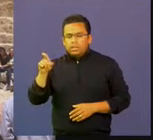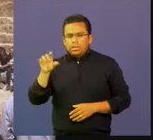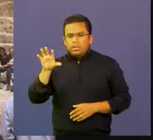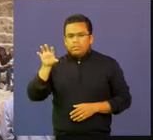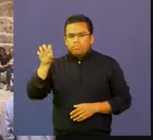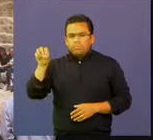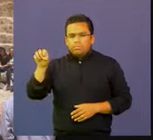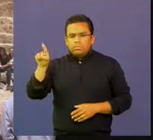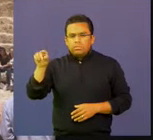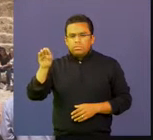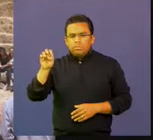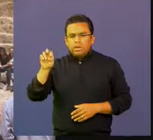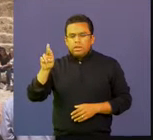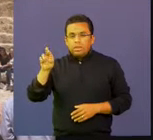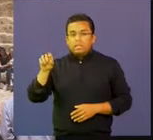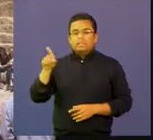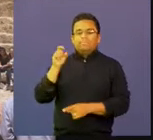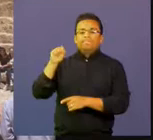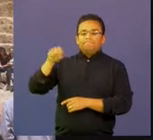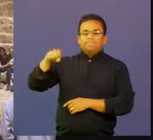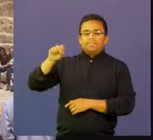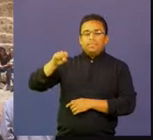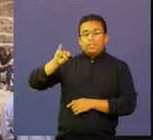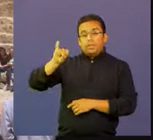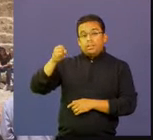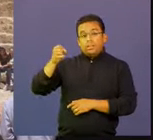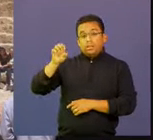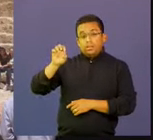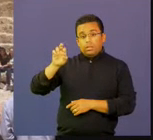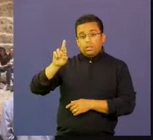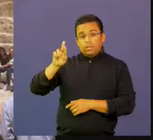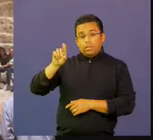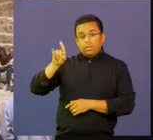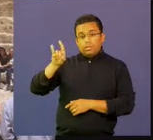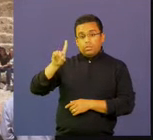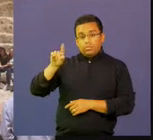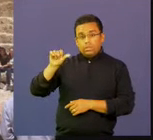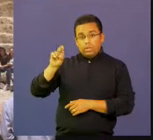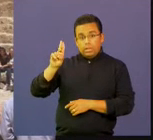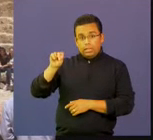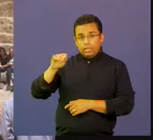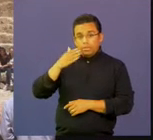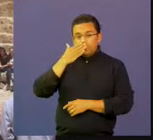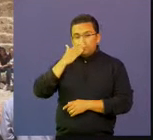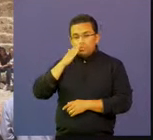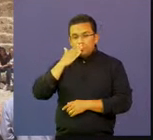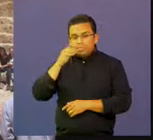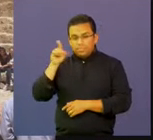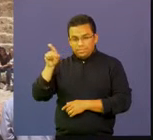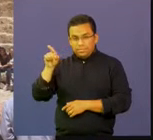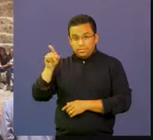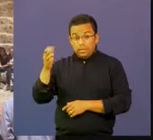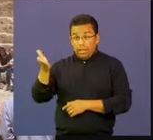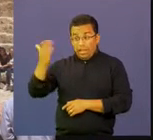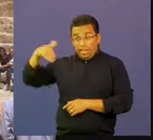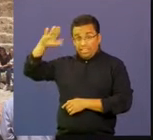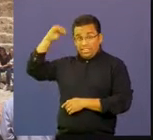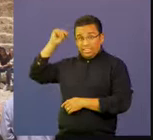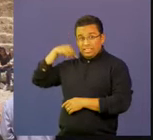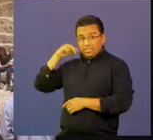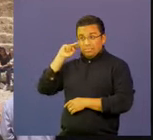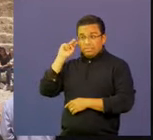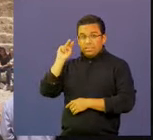en efecto. Sí, ok. Esa foto es la del Santo Sepulcro. Yo tuve hace unos años la oportunidad